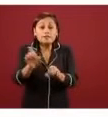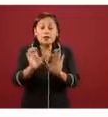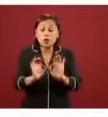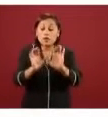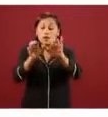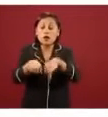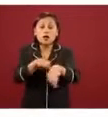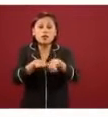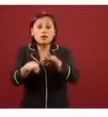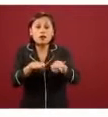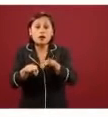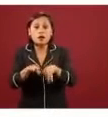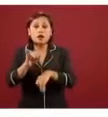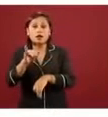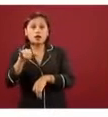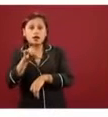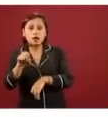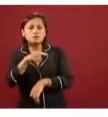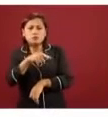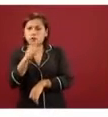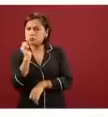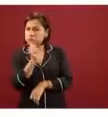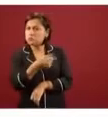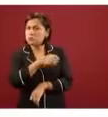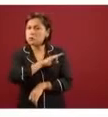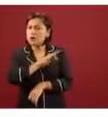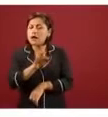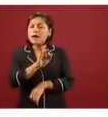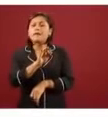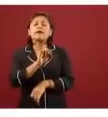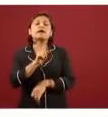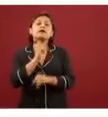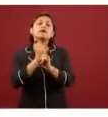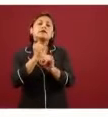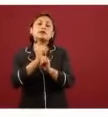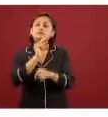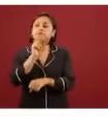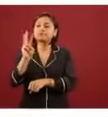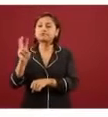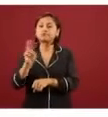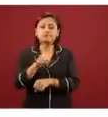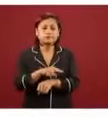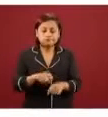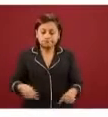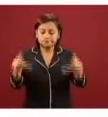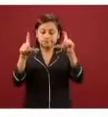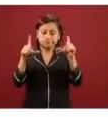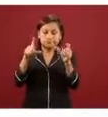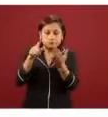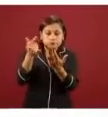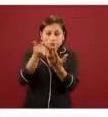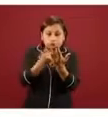que lo hagan en línea, ya se puede hacer la vigencia de derechos, que ellos realmente sepan cómo los tienen